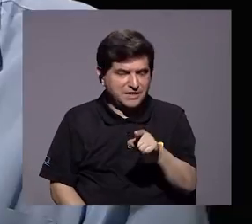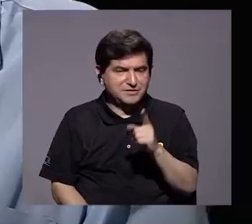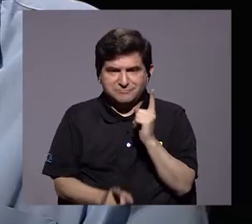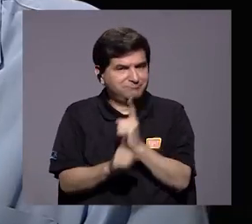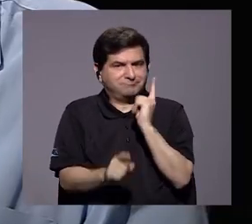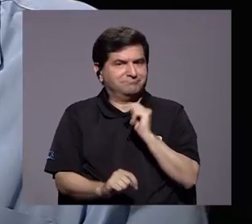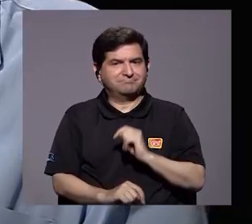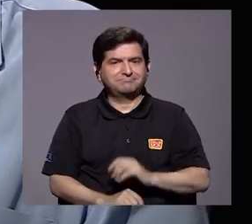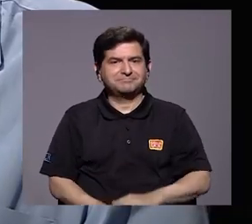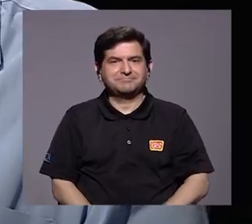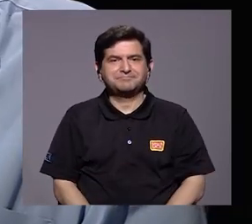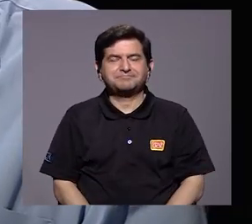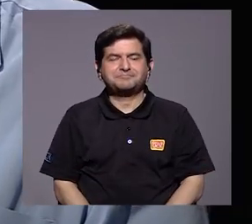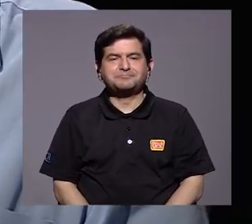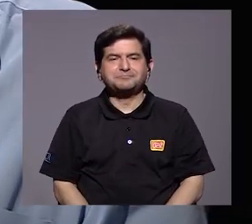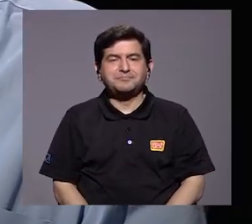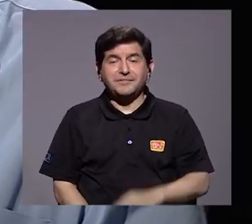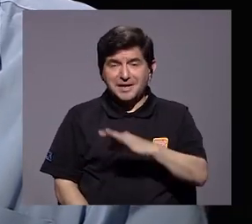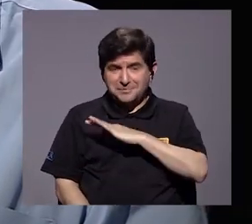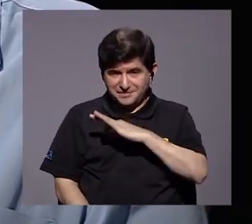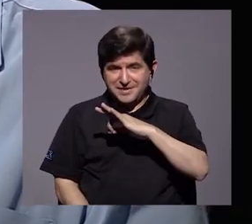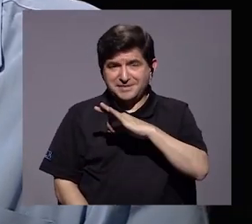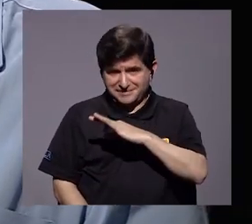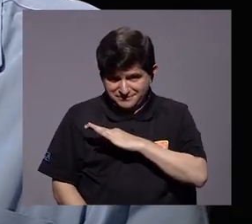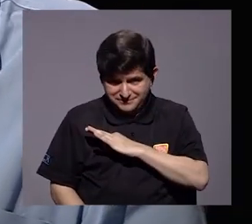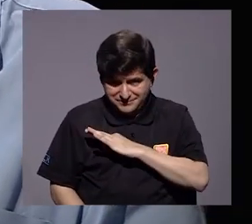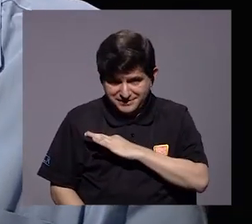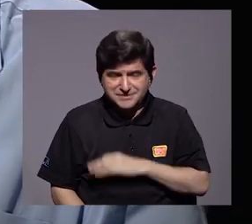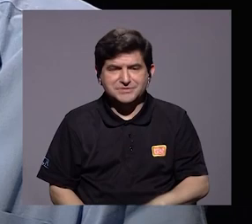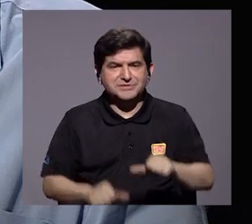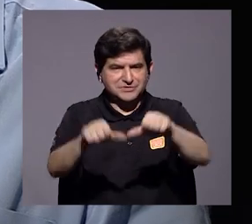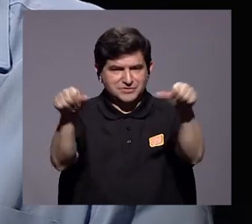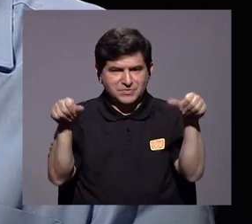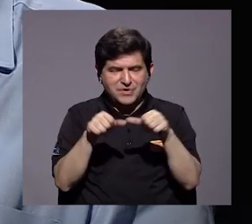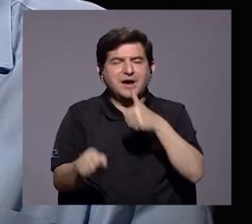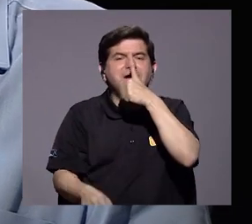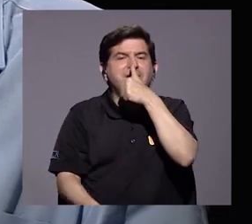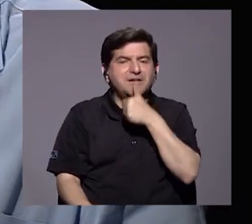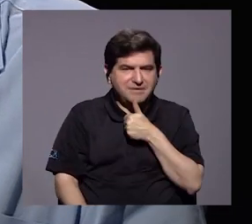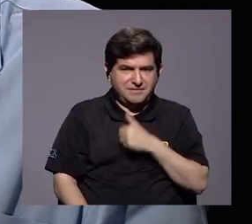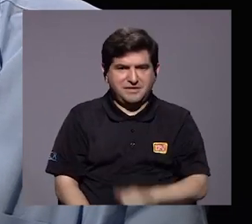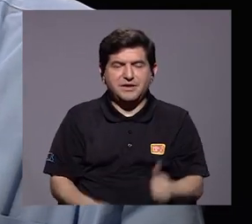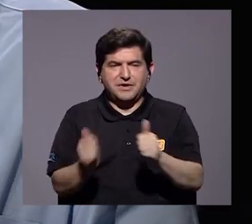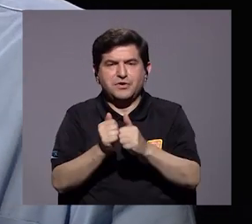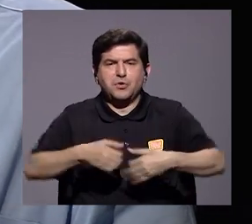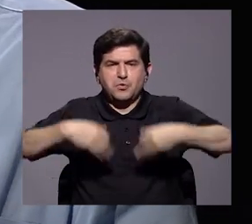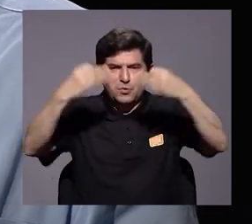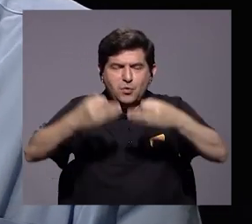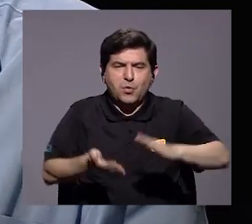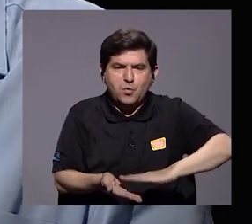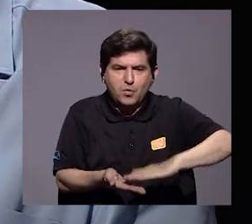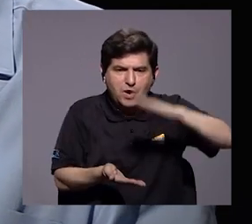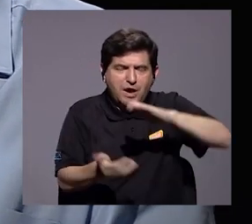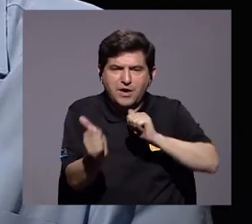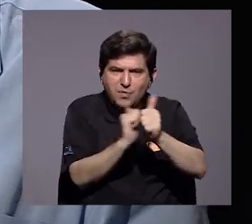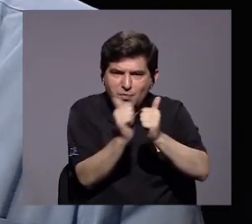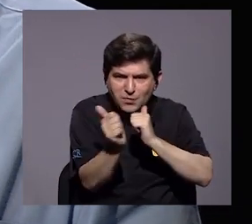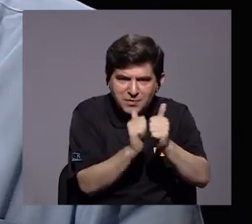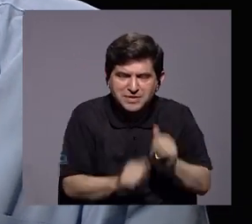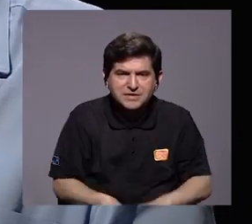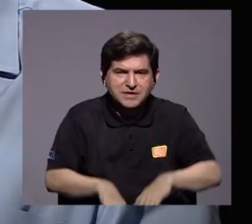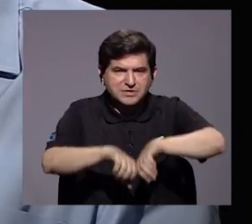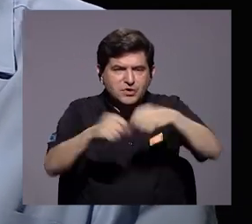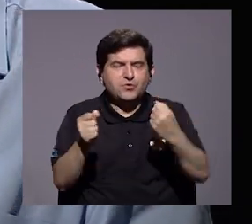así cuando es beneficiar al sector privado con medidas de incremento de la competencia de